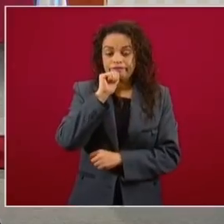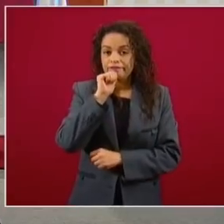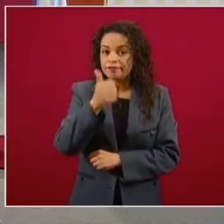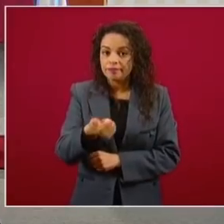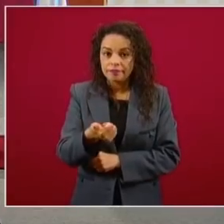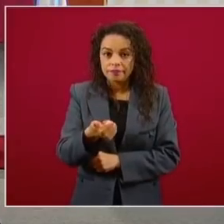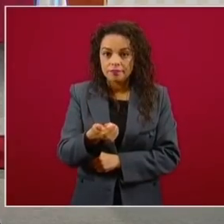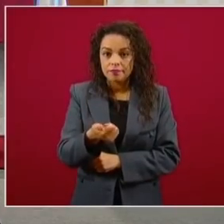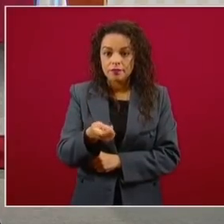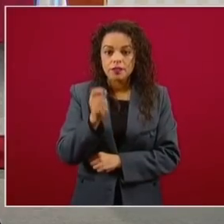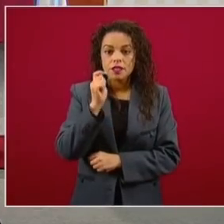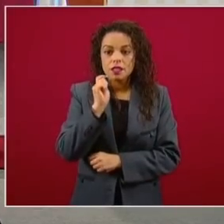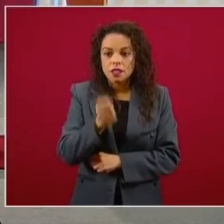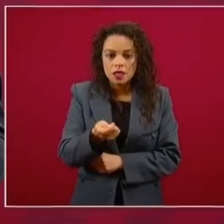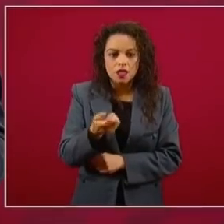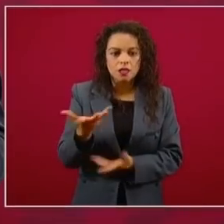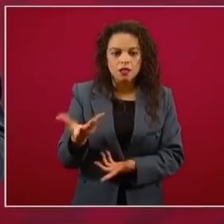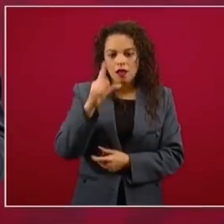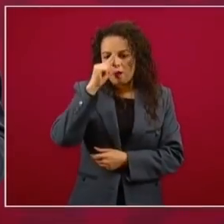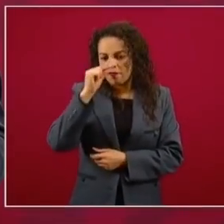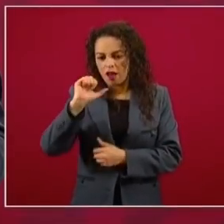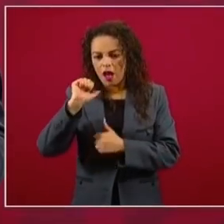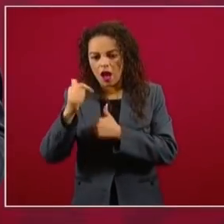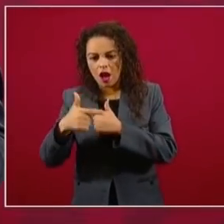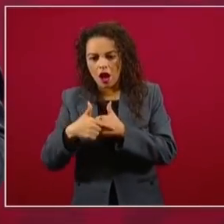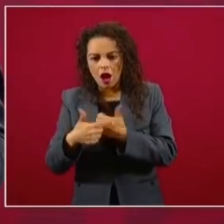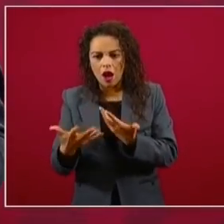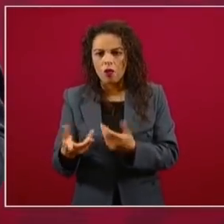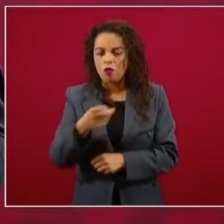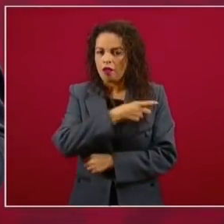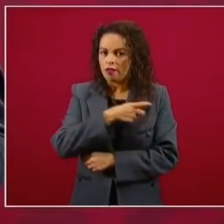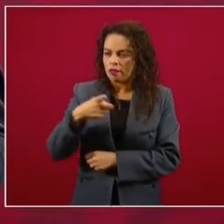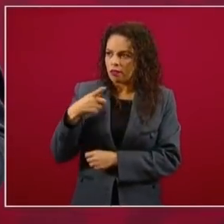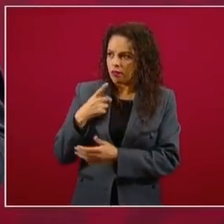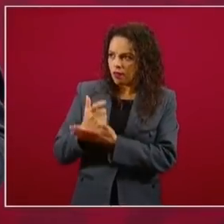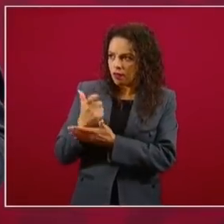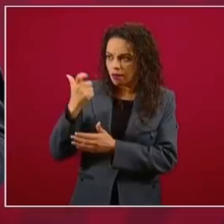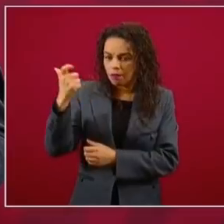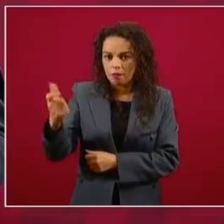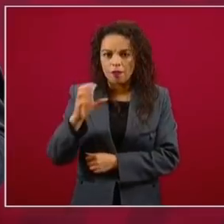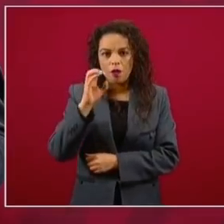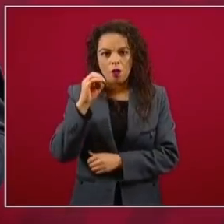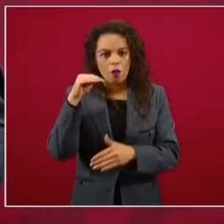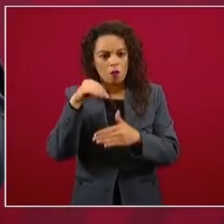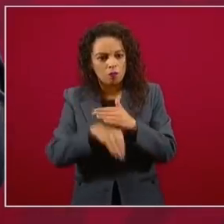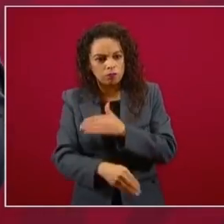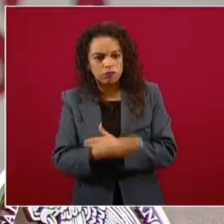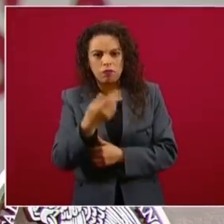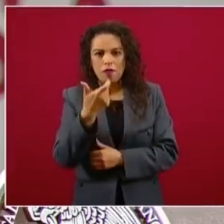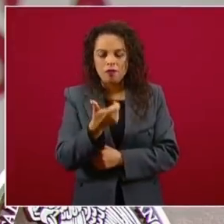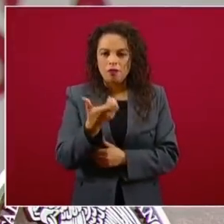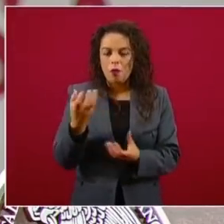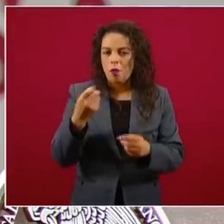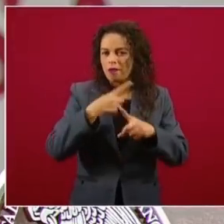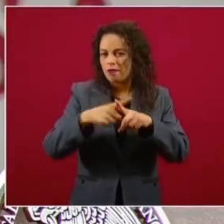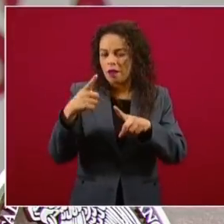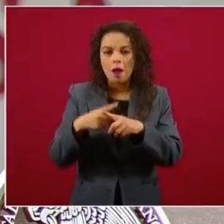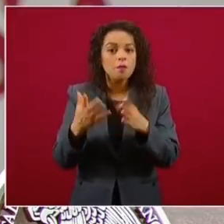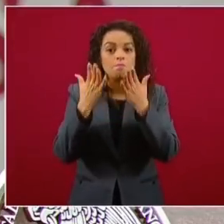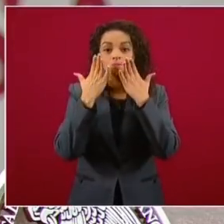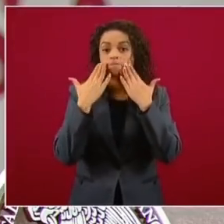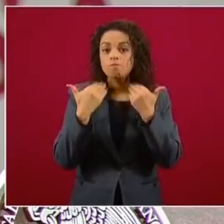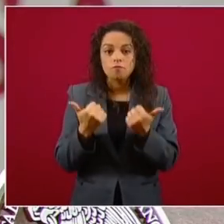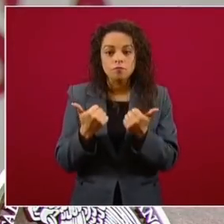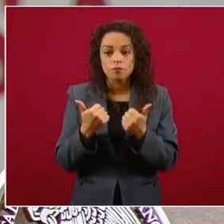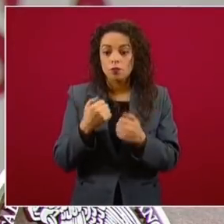no hay una falla en un mercado, no hay un problema de deuda, no hay un problema de devaluación, no hay un problema de inflación, es los gobiernos